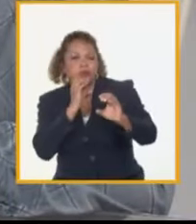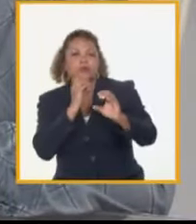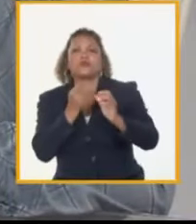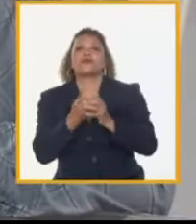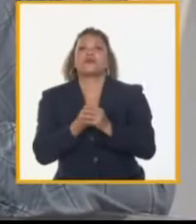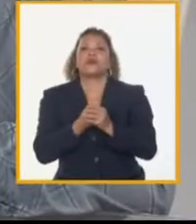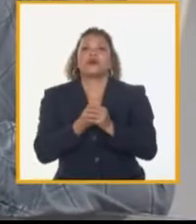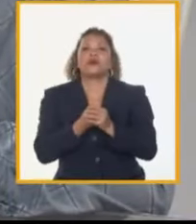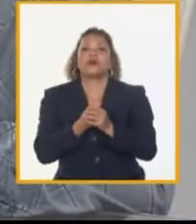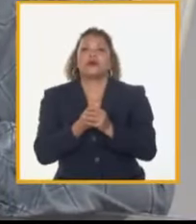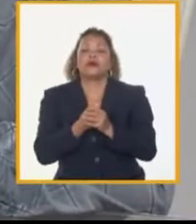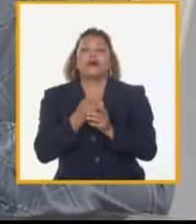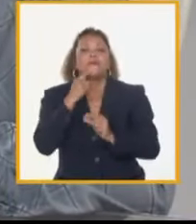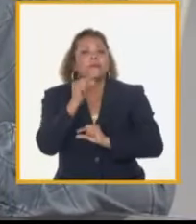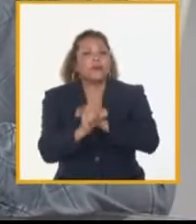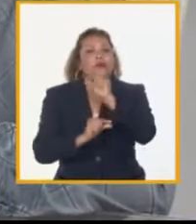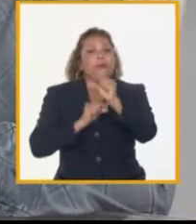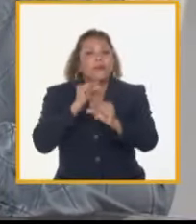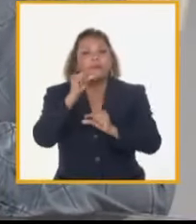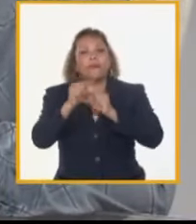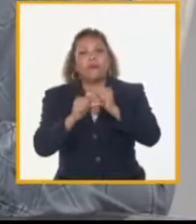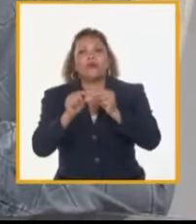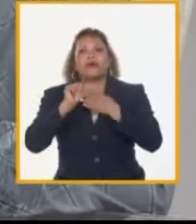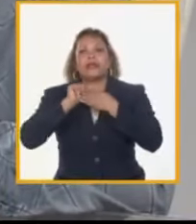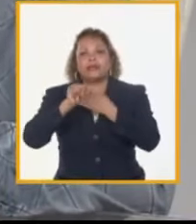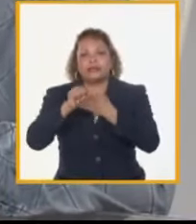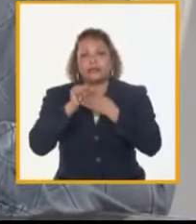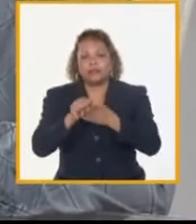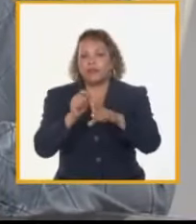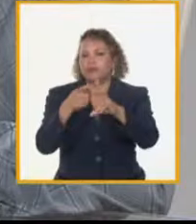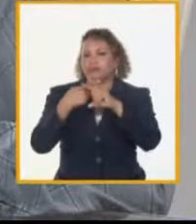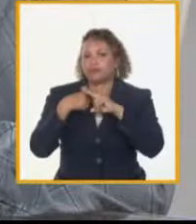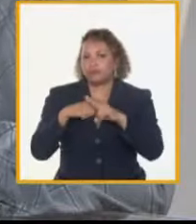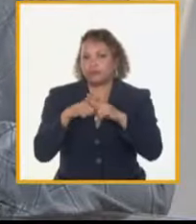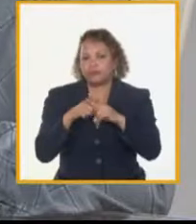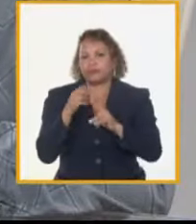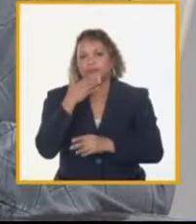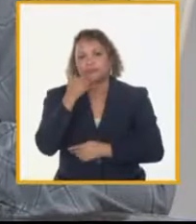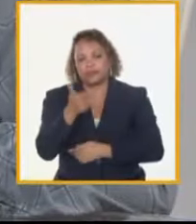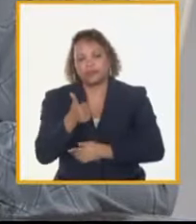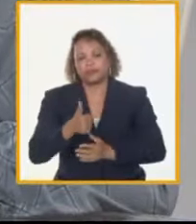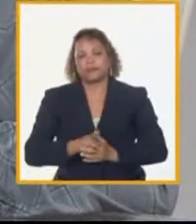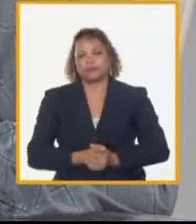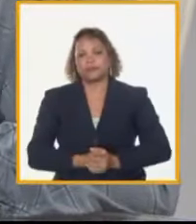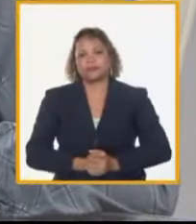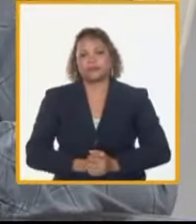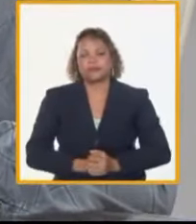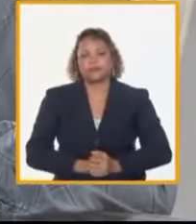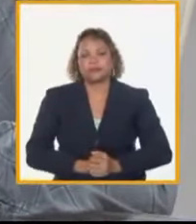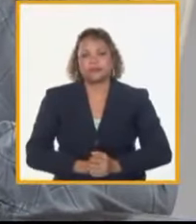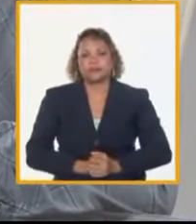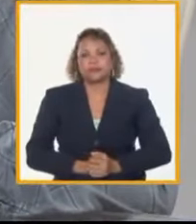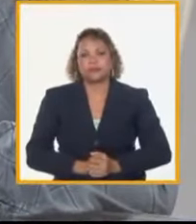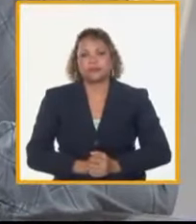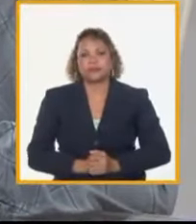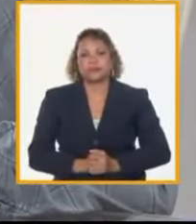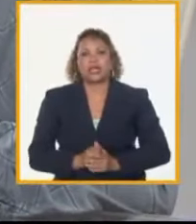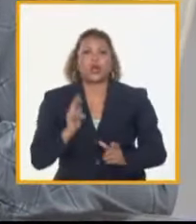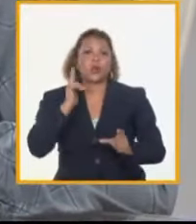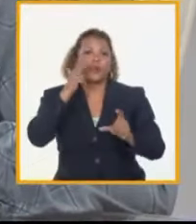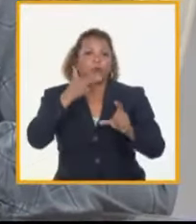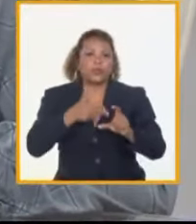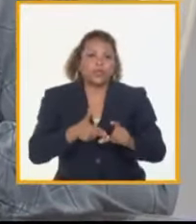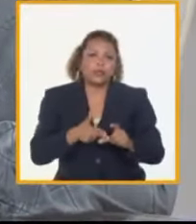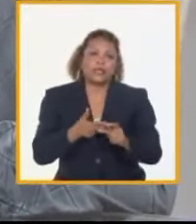para descarbonizar el servicio por todo lo que implica los combustibles fósiles que se